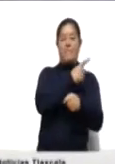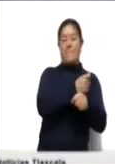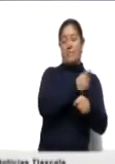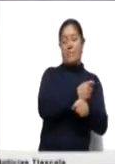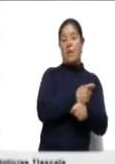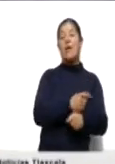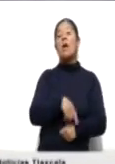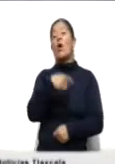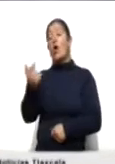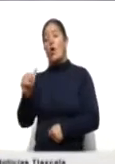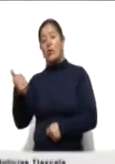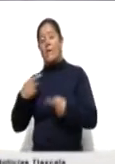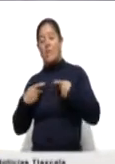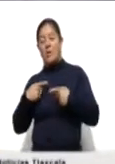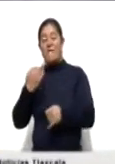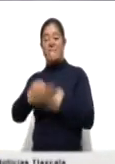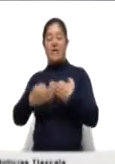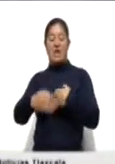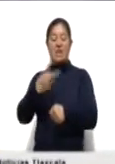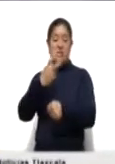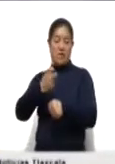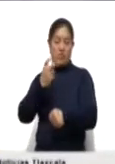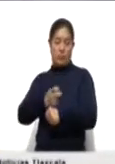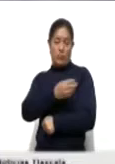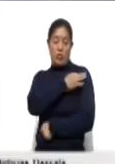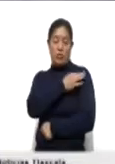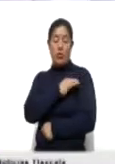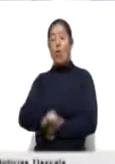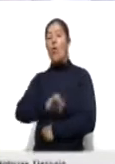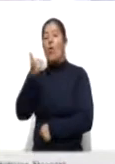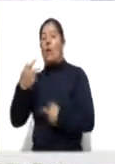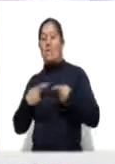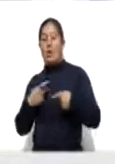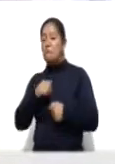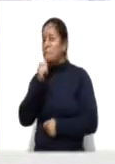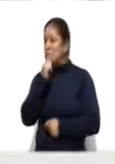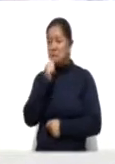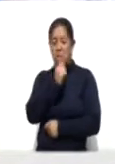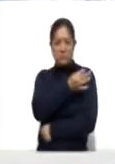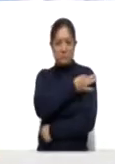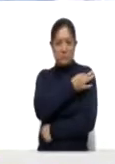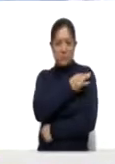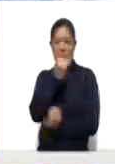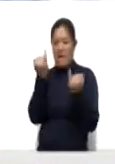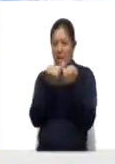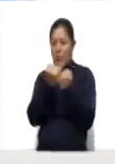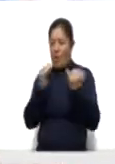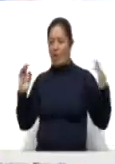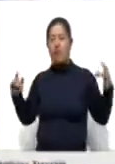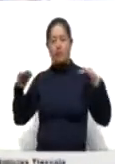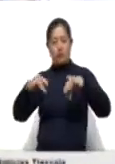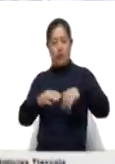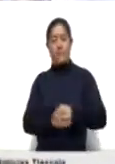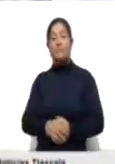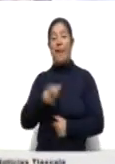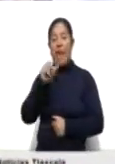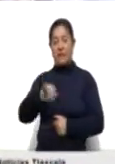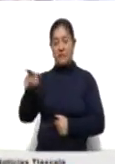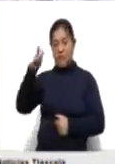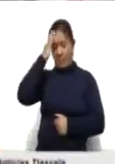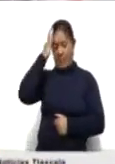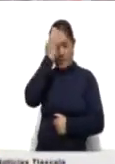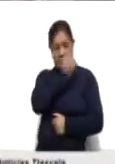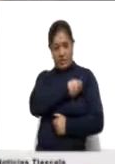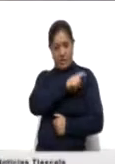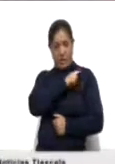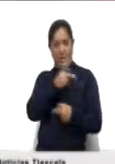de la segunda dosis y personas de otros grupos etarios que aún no se habían vacunado. De esta manera, las autoridades sanitarias se